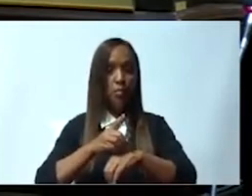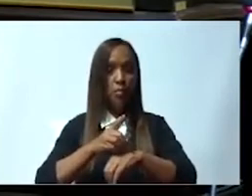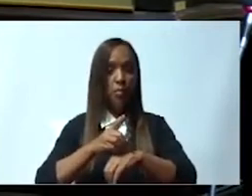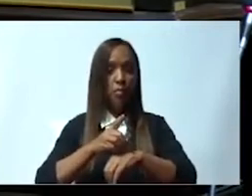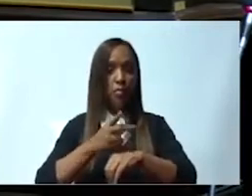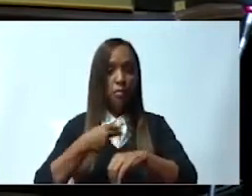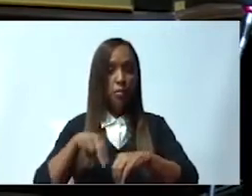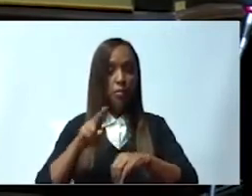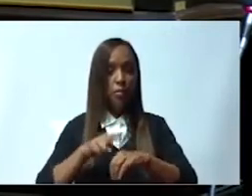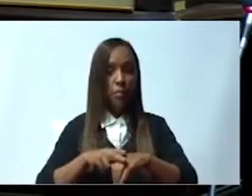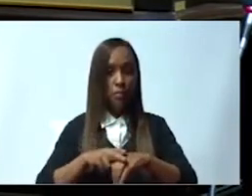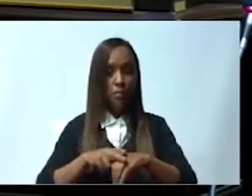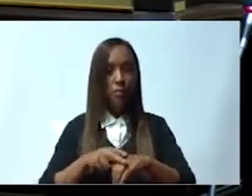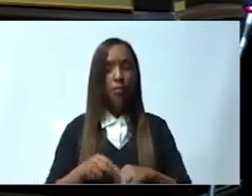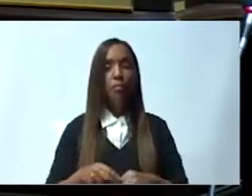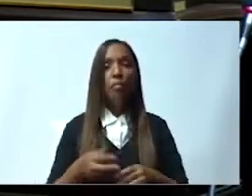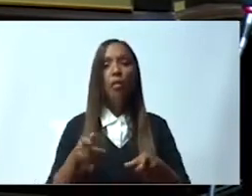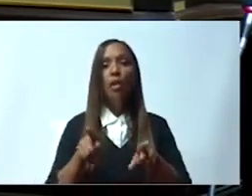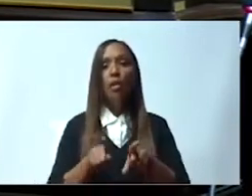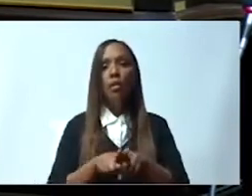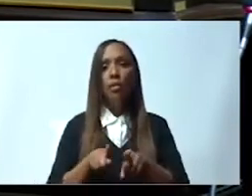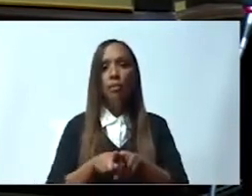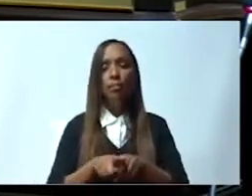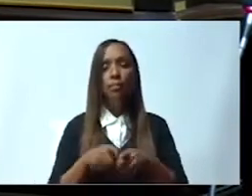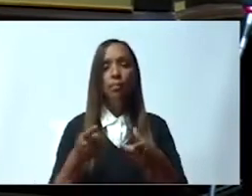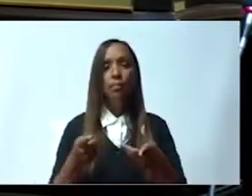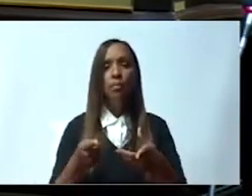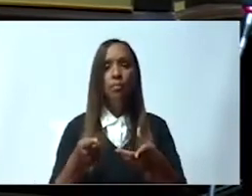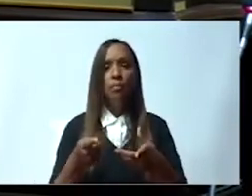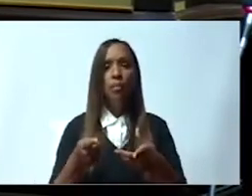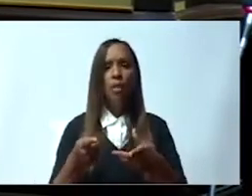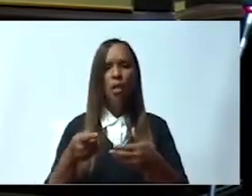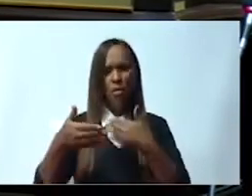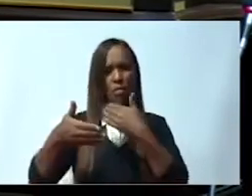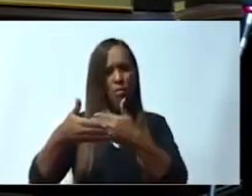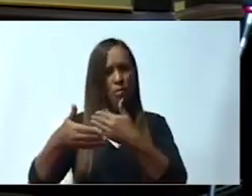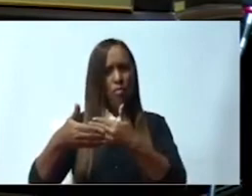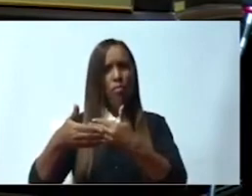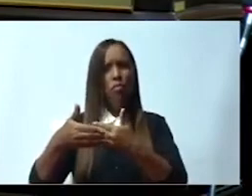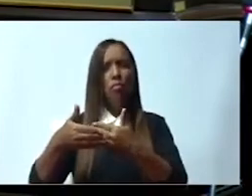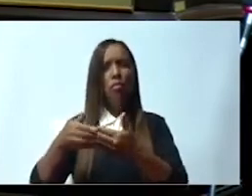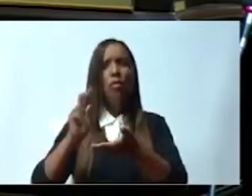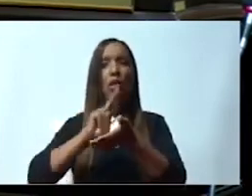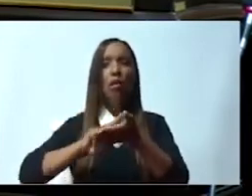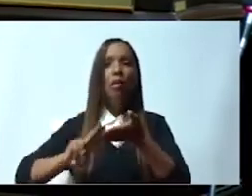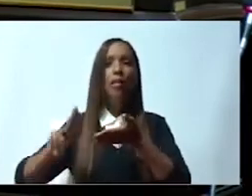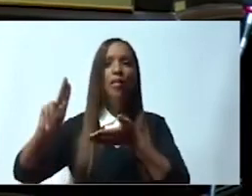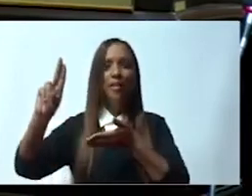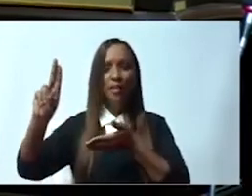que están próximas a ella han declarado a este sector como